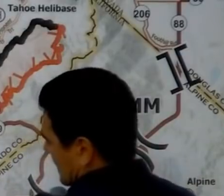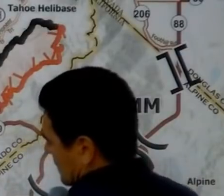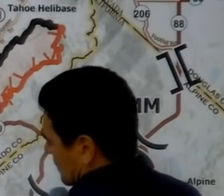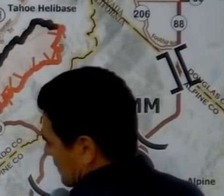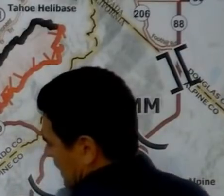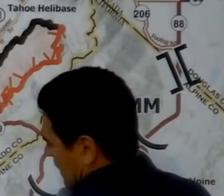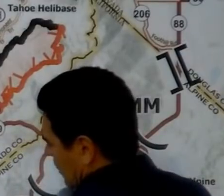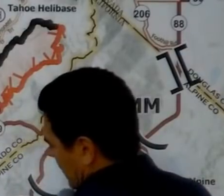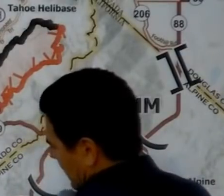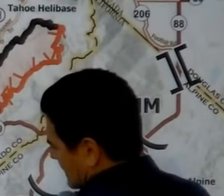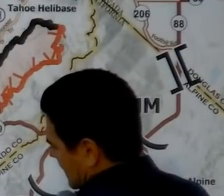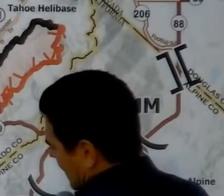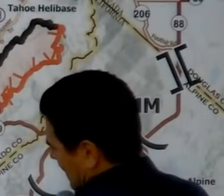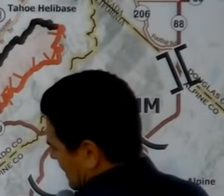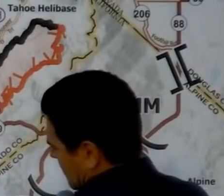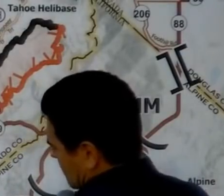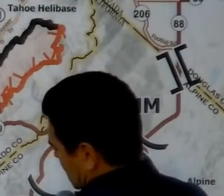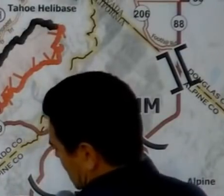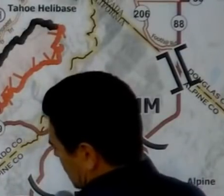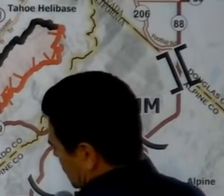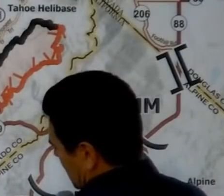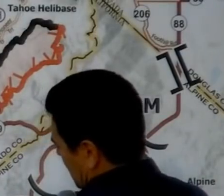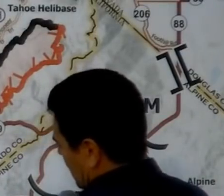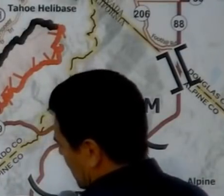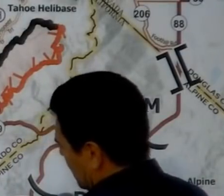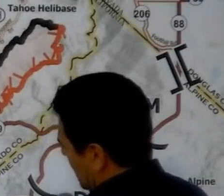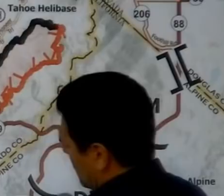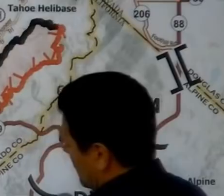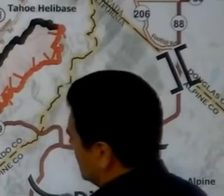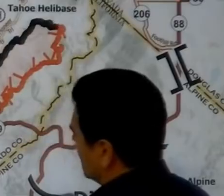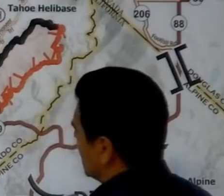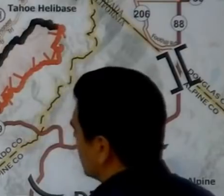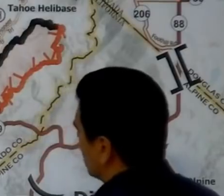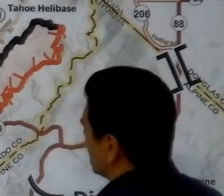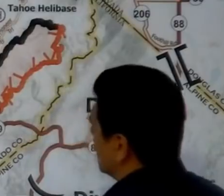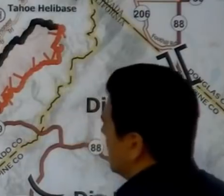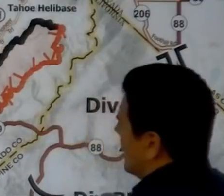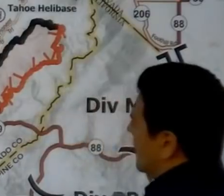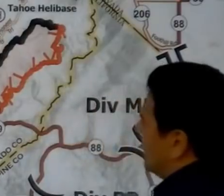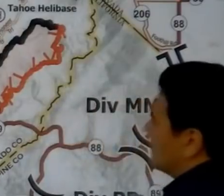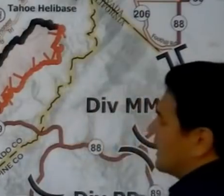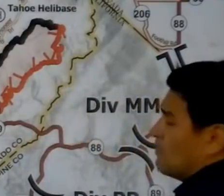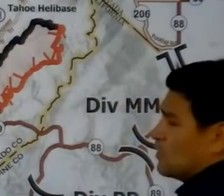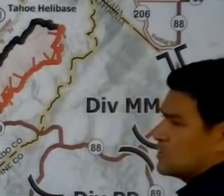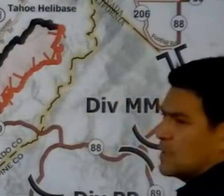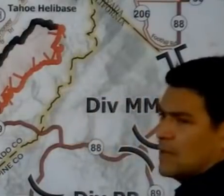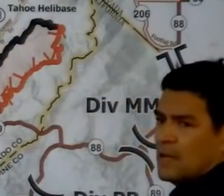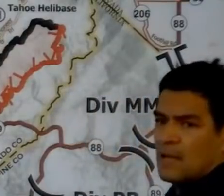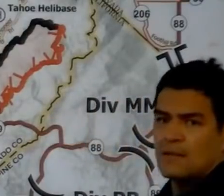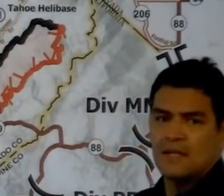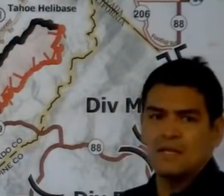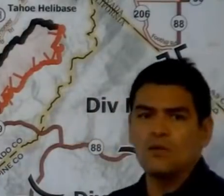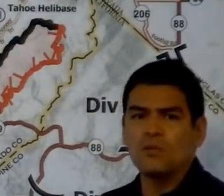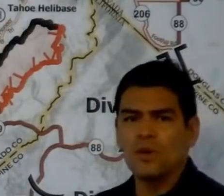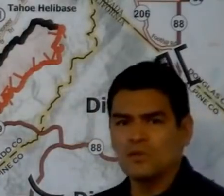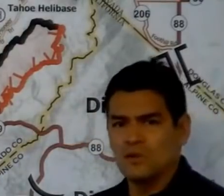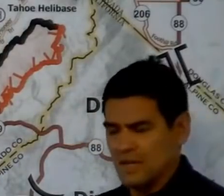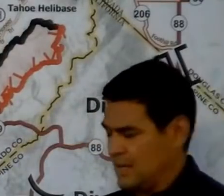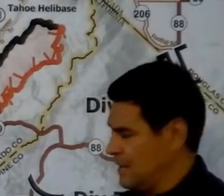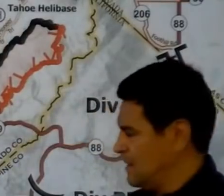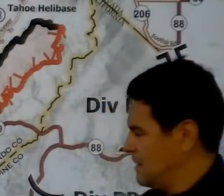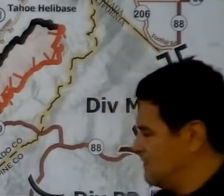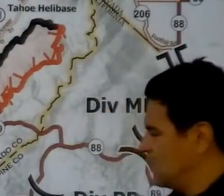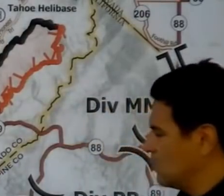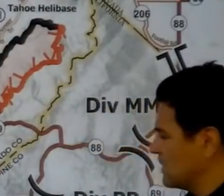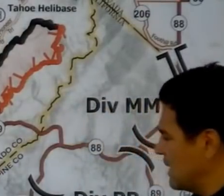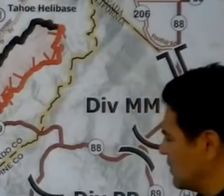de Wrights Lake y todavía lo que es la carretera 88 en la población de Kirkwood. Hemos tenido un